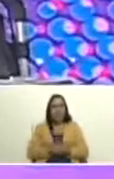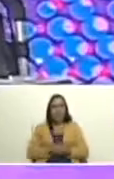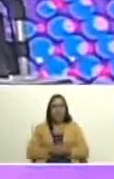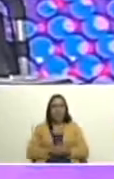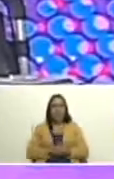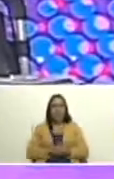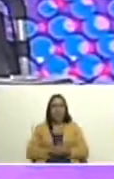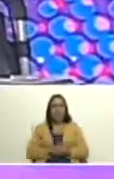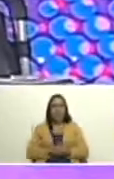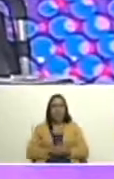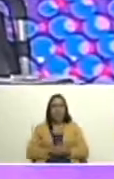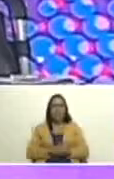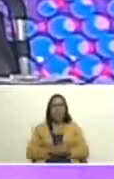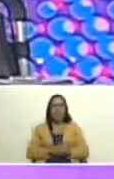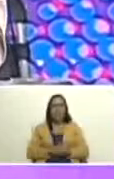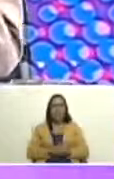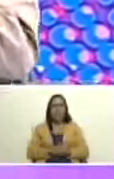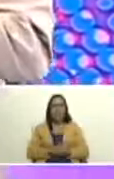eso,